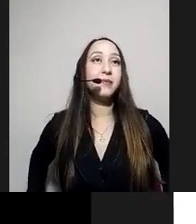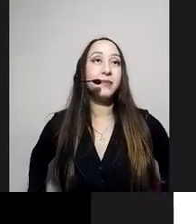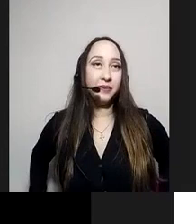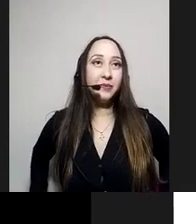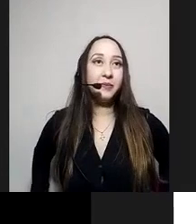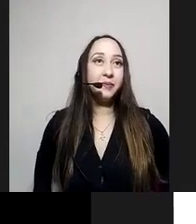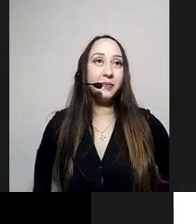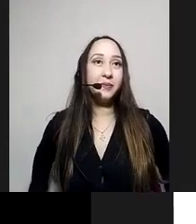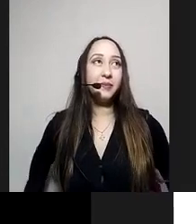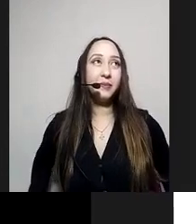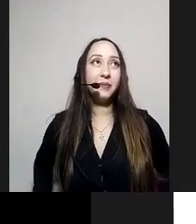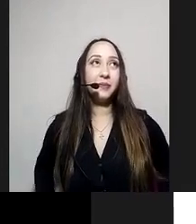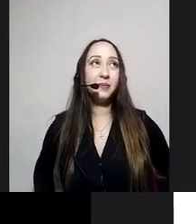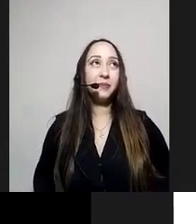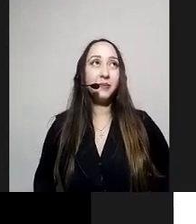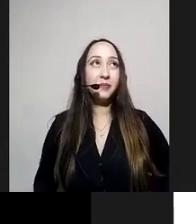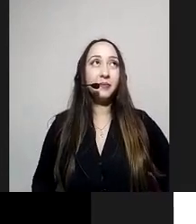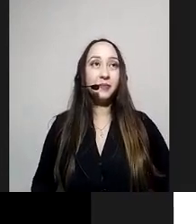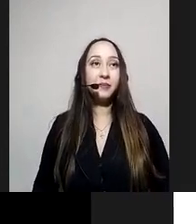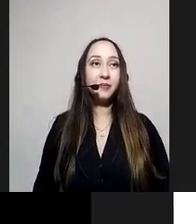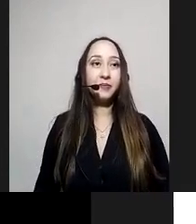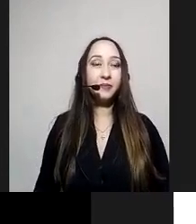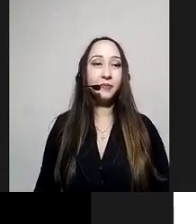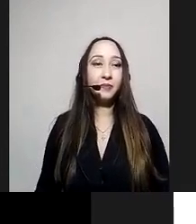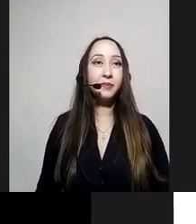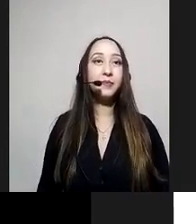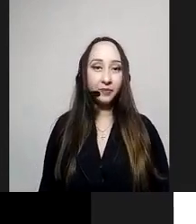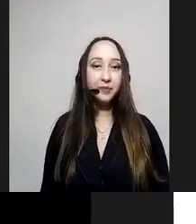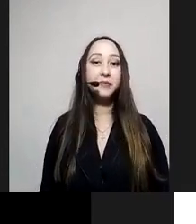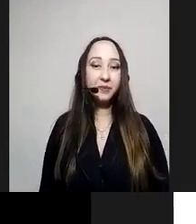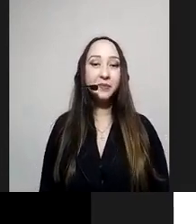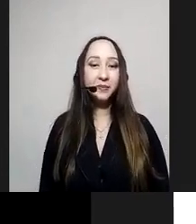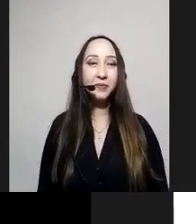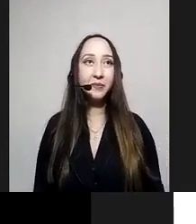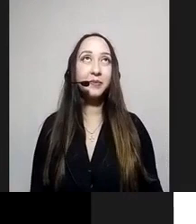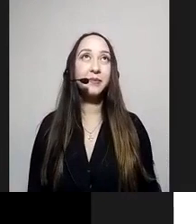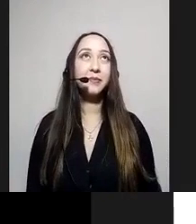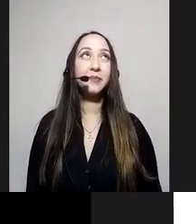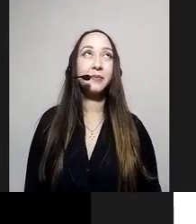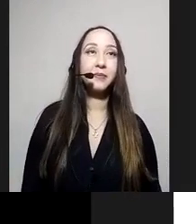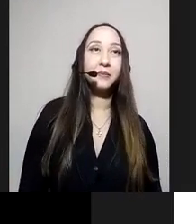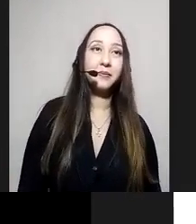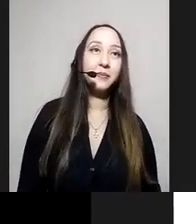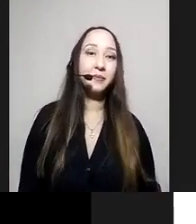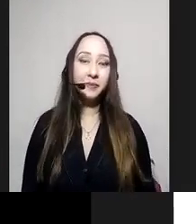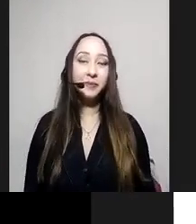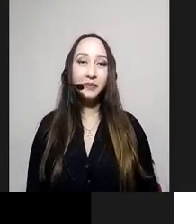realidad uno siente la relajación de la mente. Bueno, a mí me ha pasado que siento que traigo luego muchos